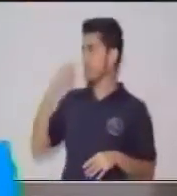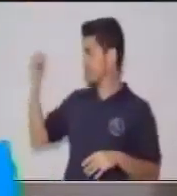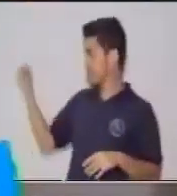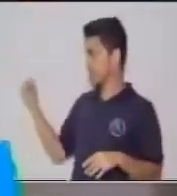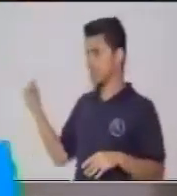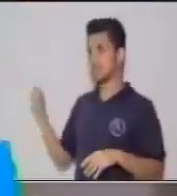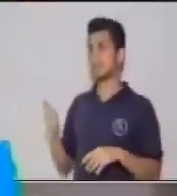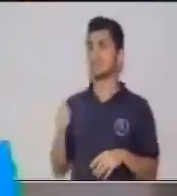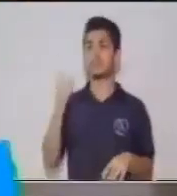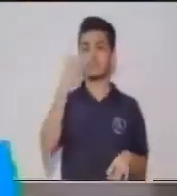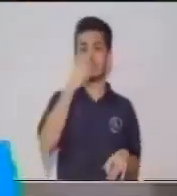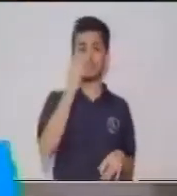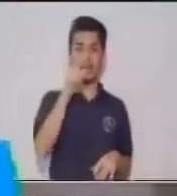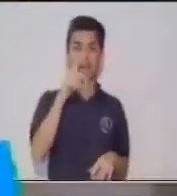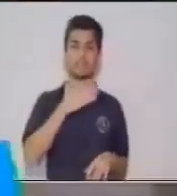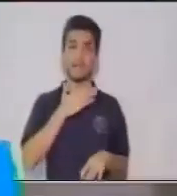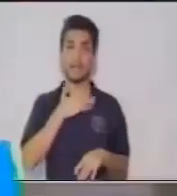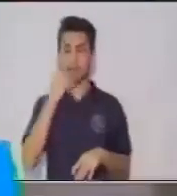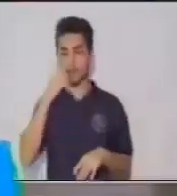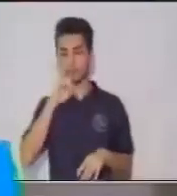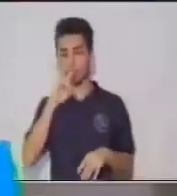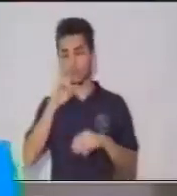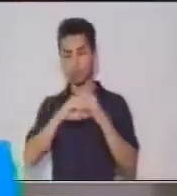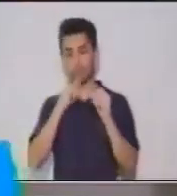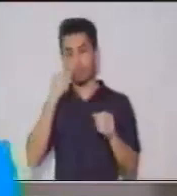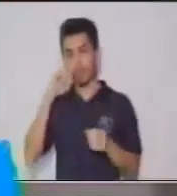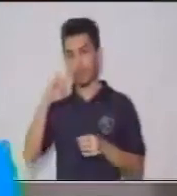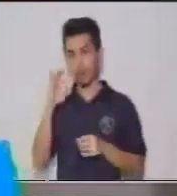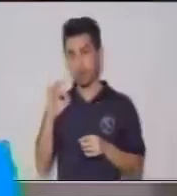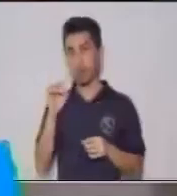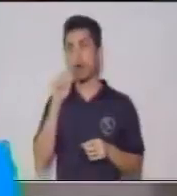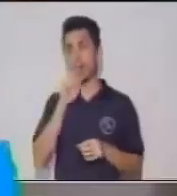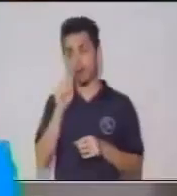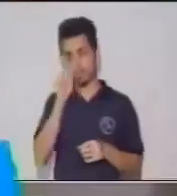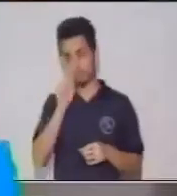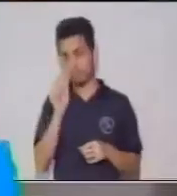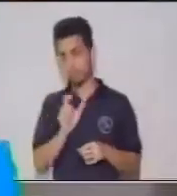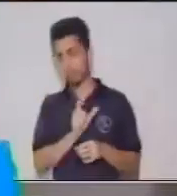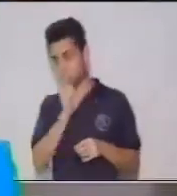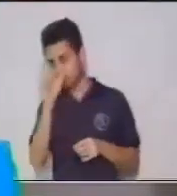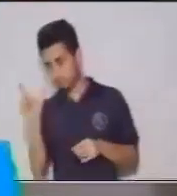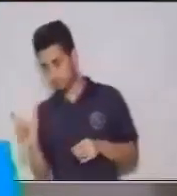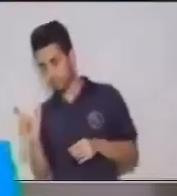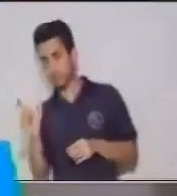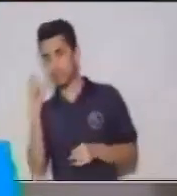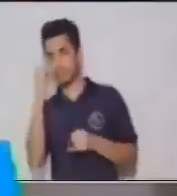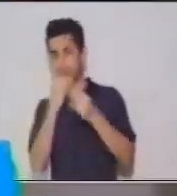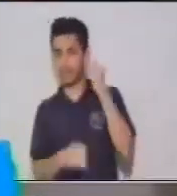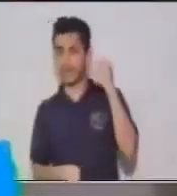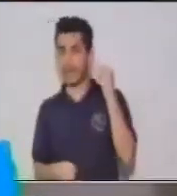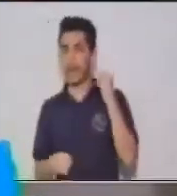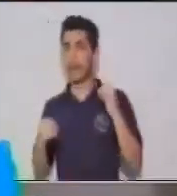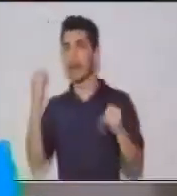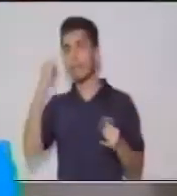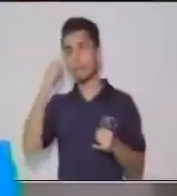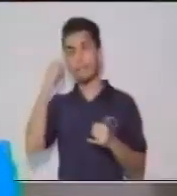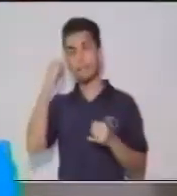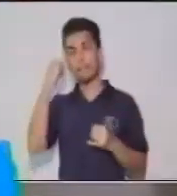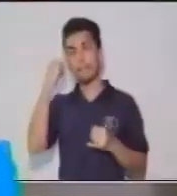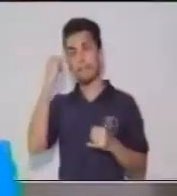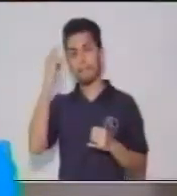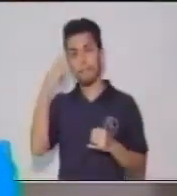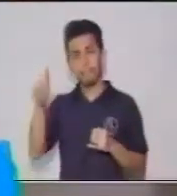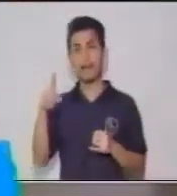al sufijo yo lo voy a anotar, lo voy a escribir al final, después de